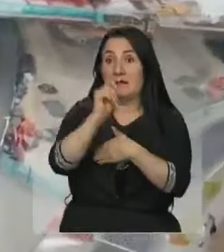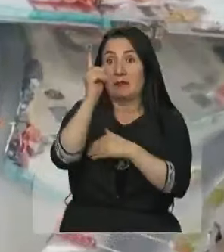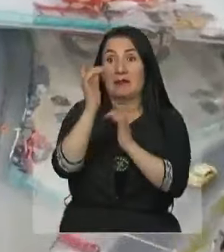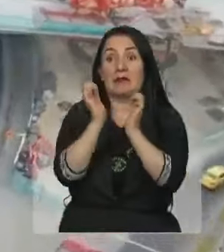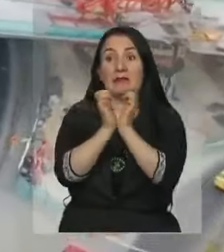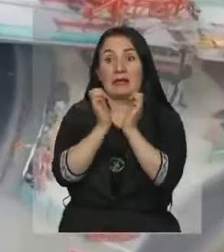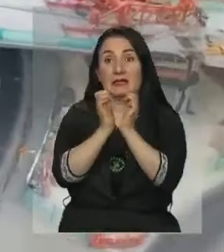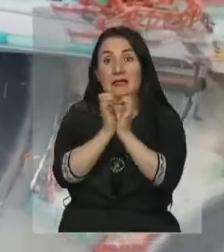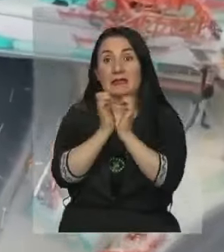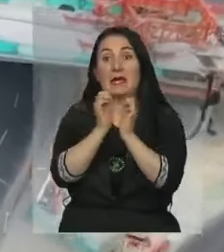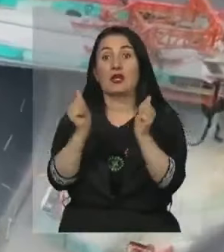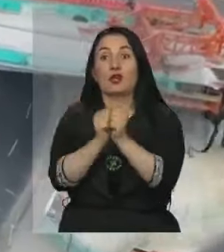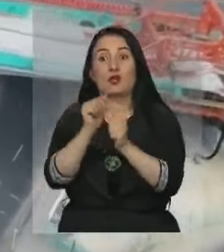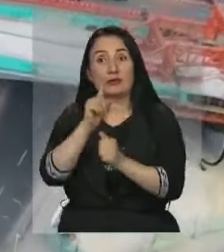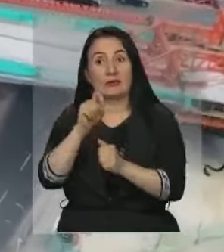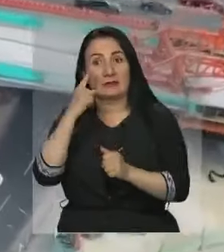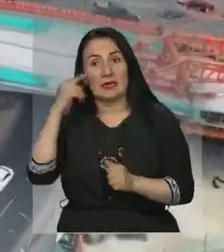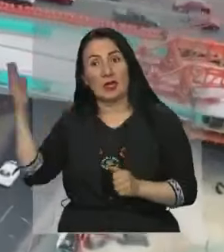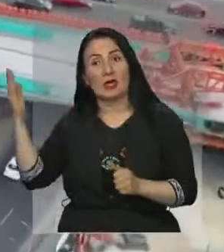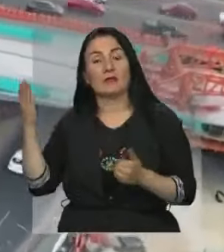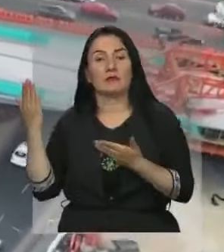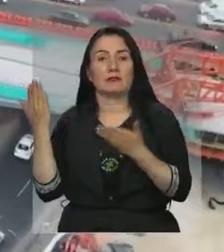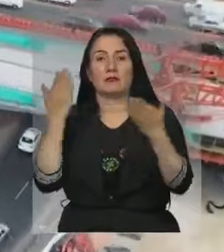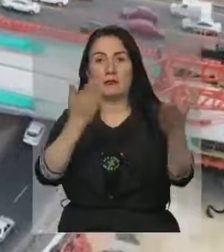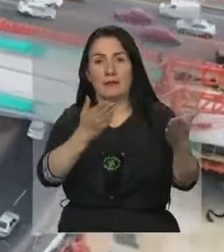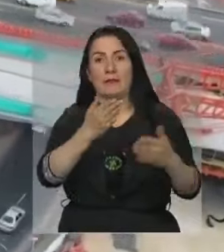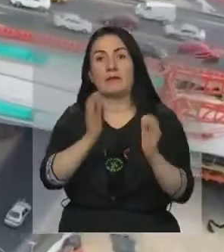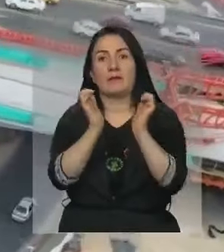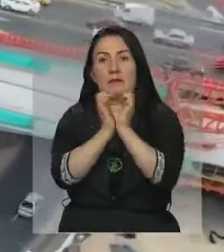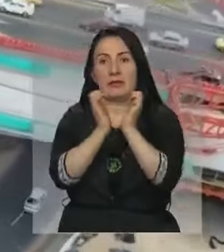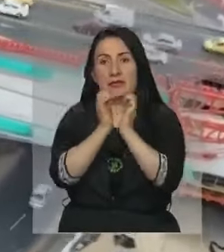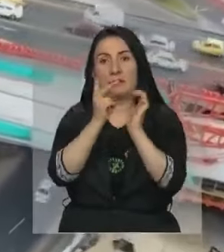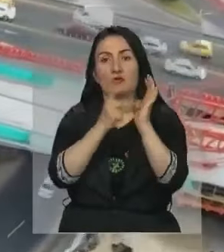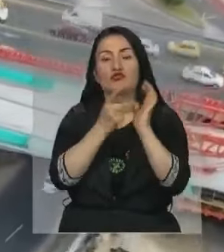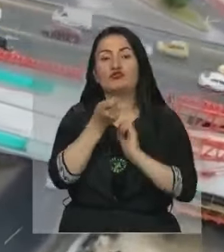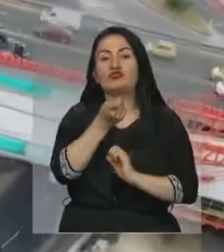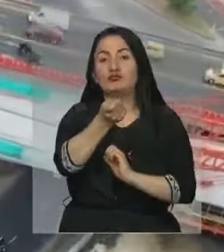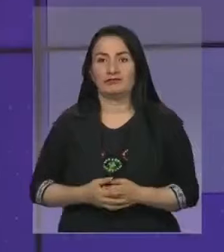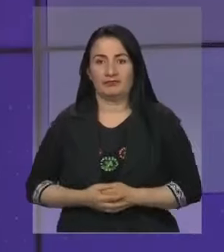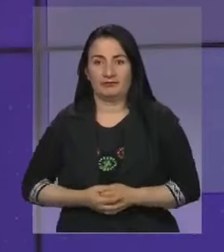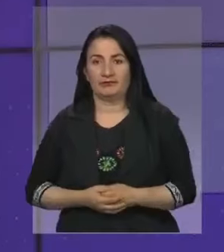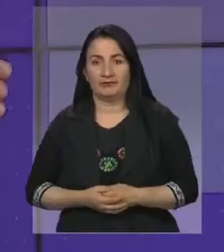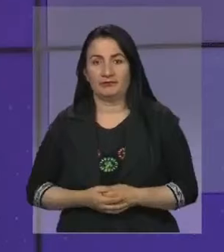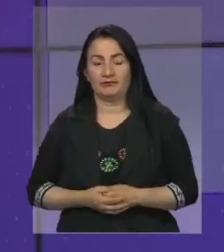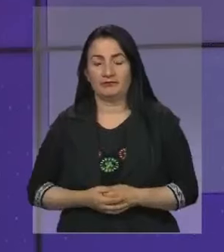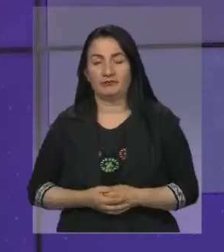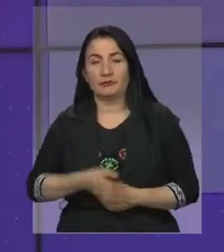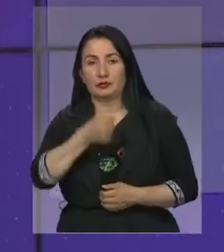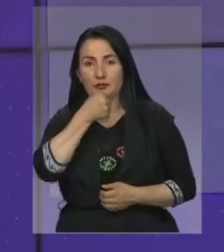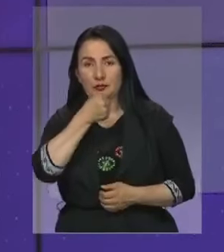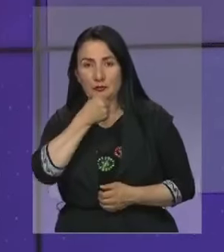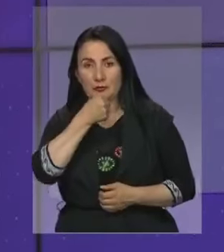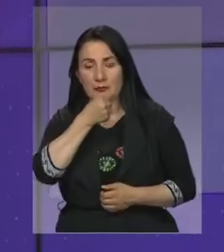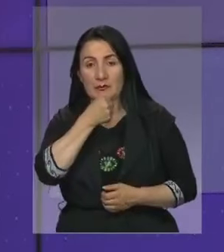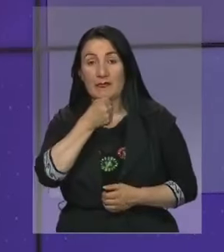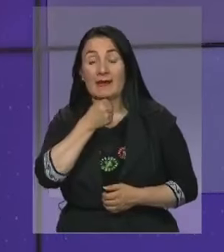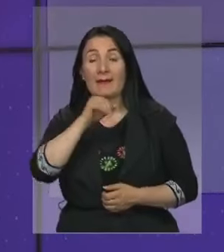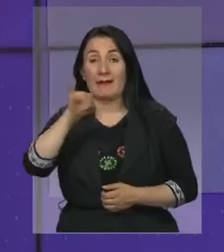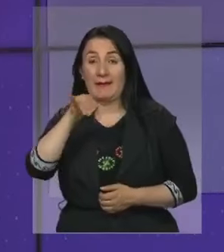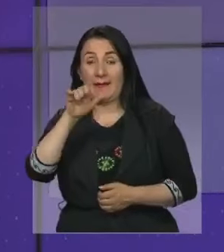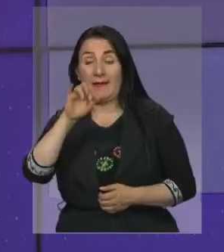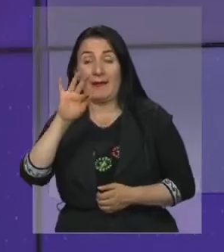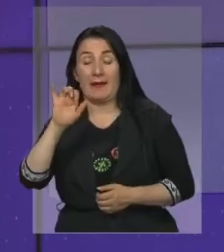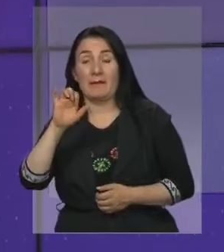con avenida 68 sea entregado en mayo de 2024. En noticias nacionales, la JEP llamó a